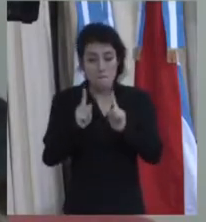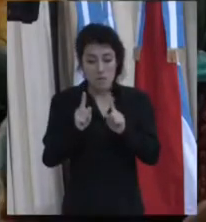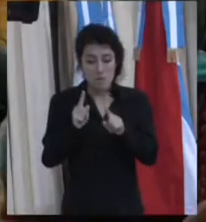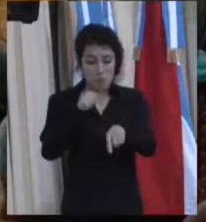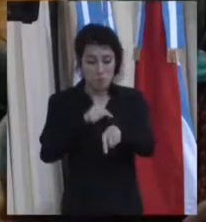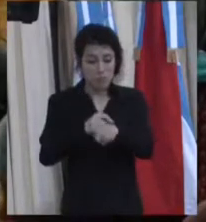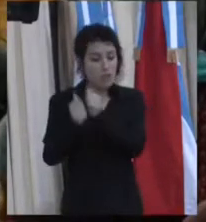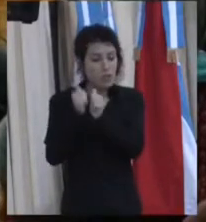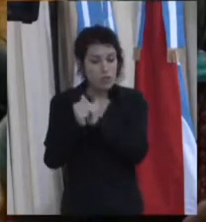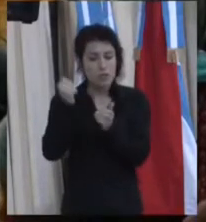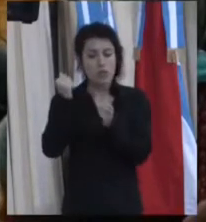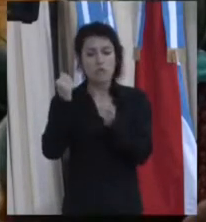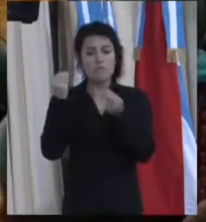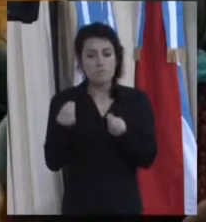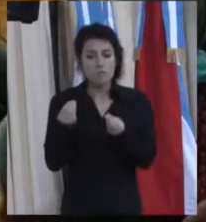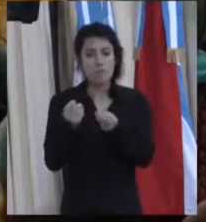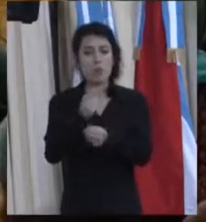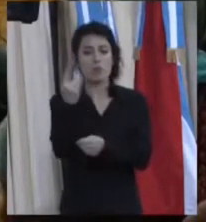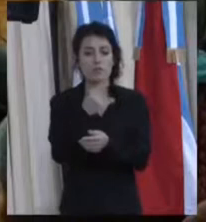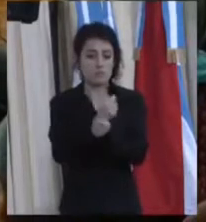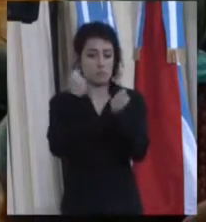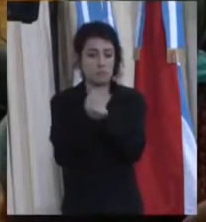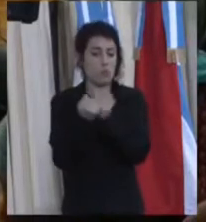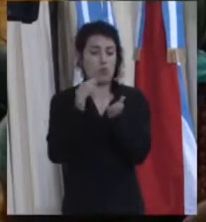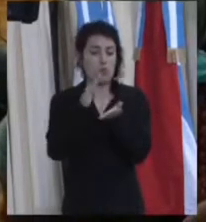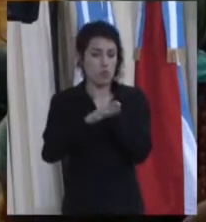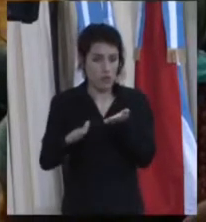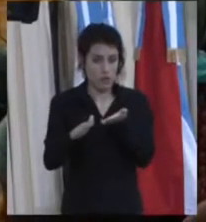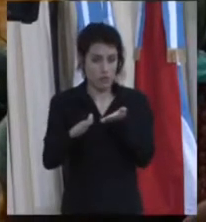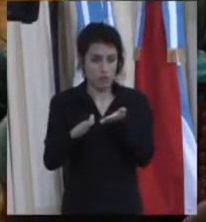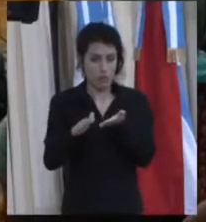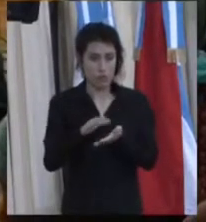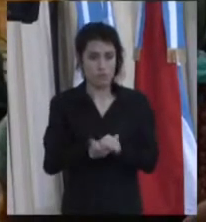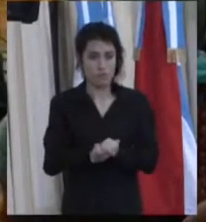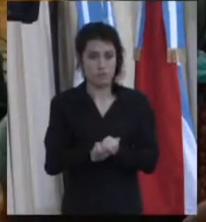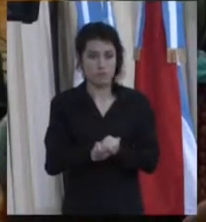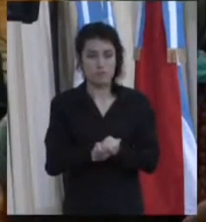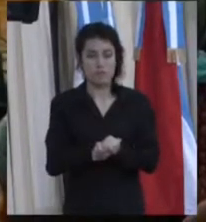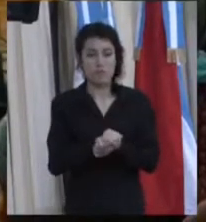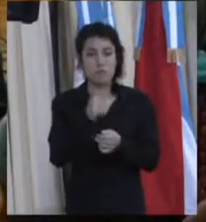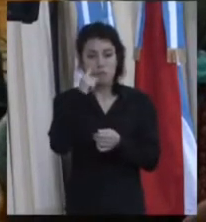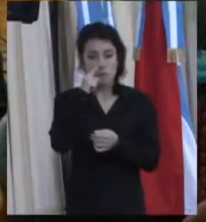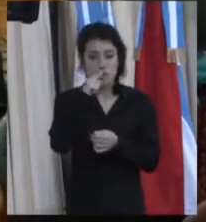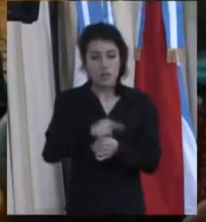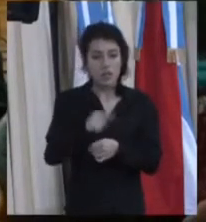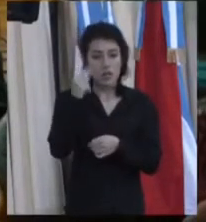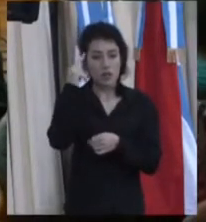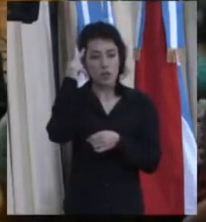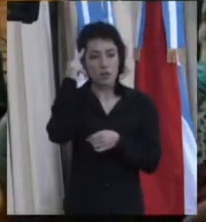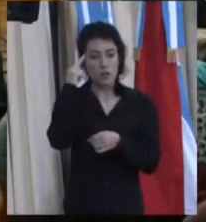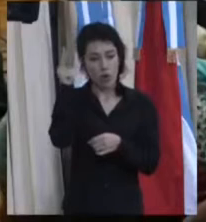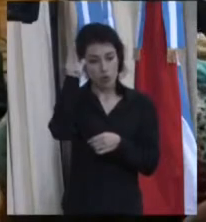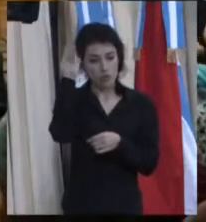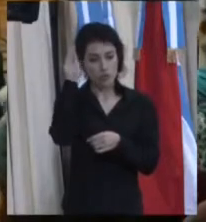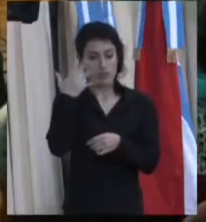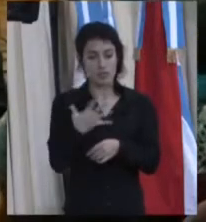acontecimiento histórico, plantea un nuevo orden en la universidad. No es menor aclarar que en 1885 tuvimos la primera ley universitaria